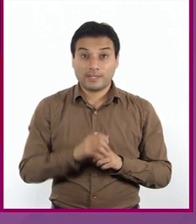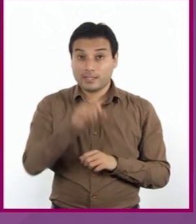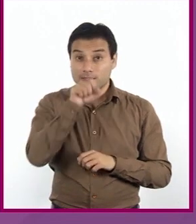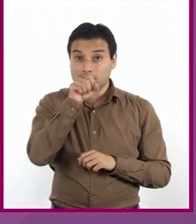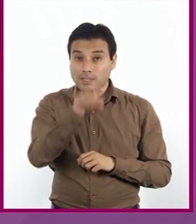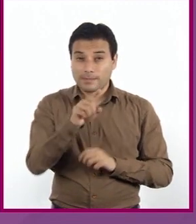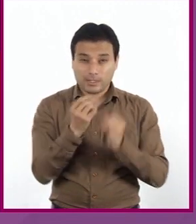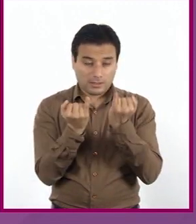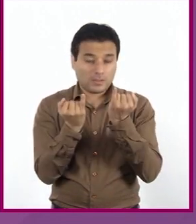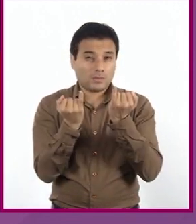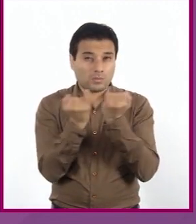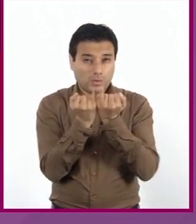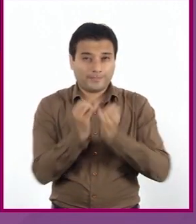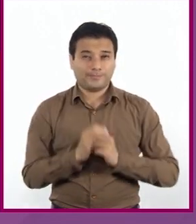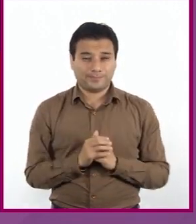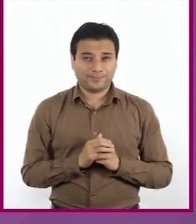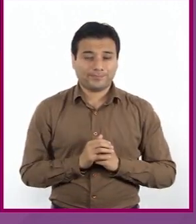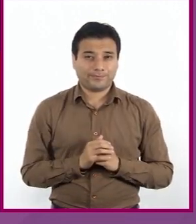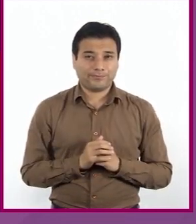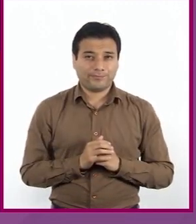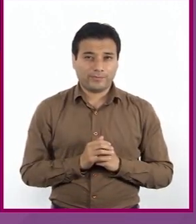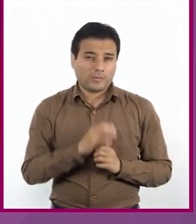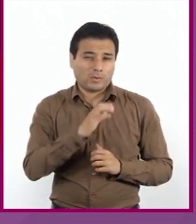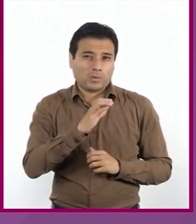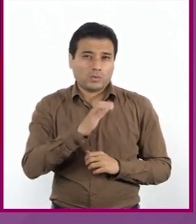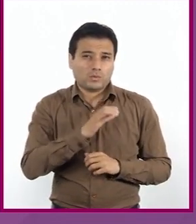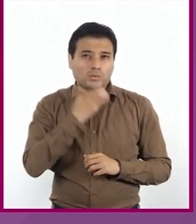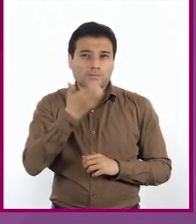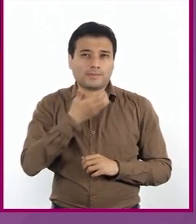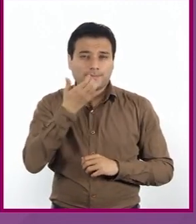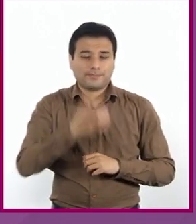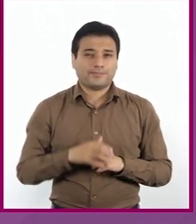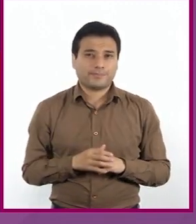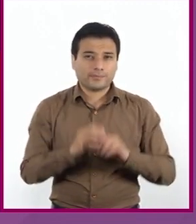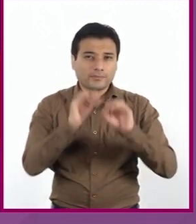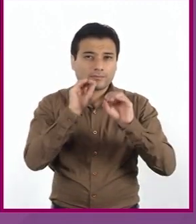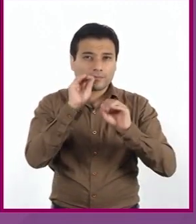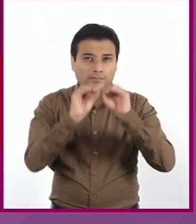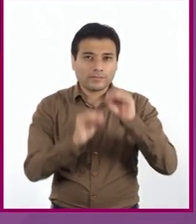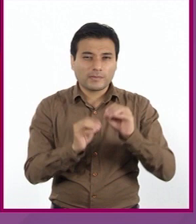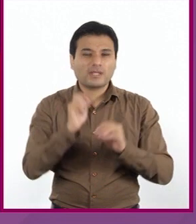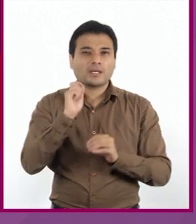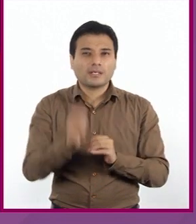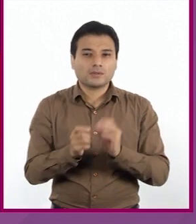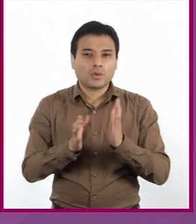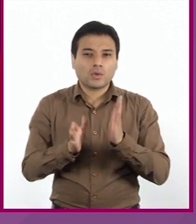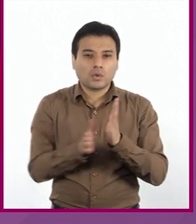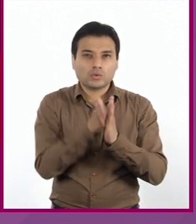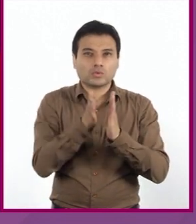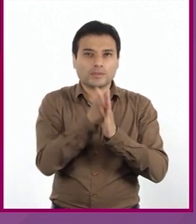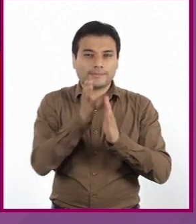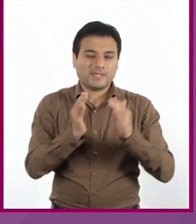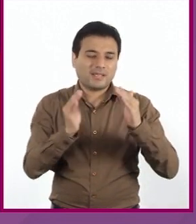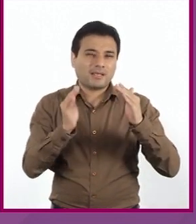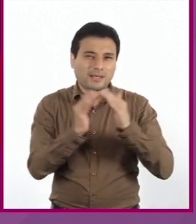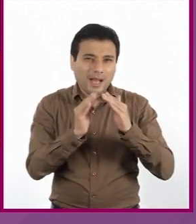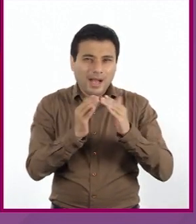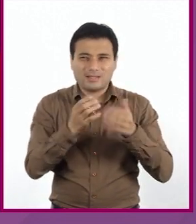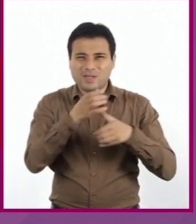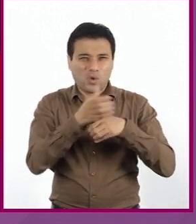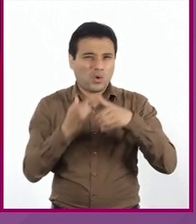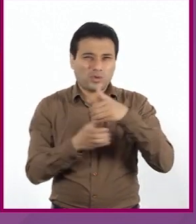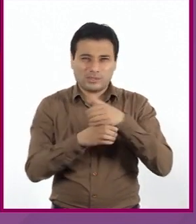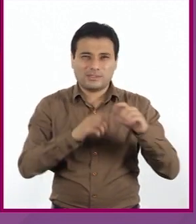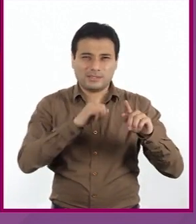de dicha cultura también estuvo presente en los patrones de estilo arquitectónico de la venta en áreas